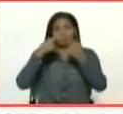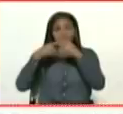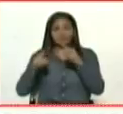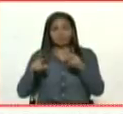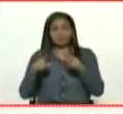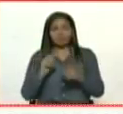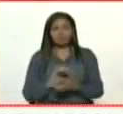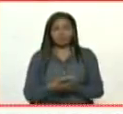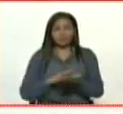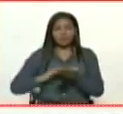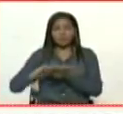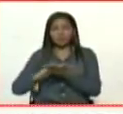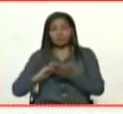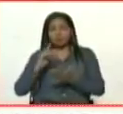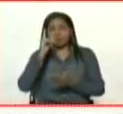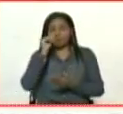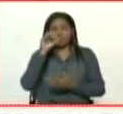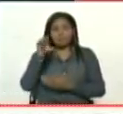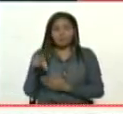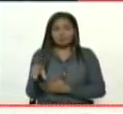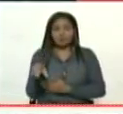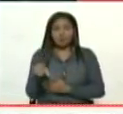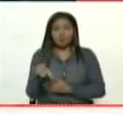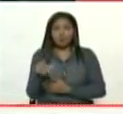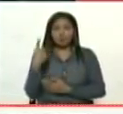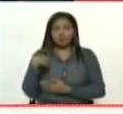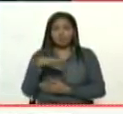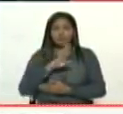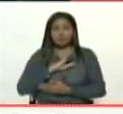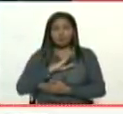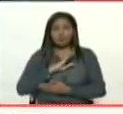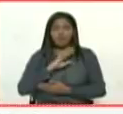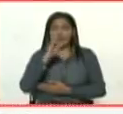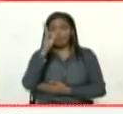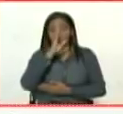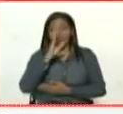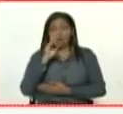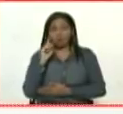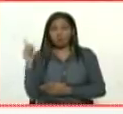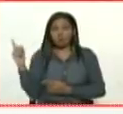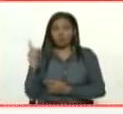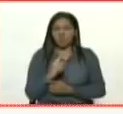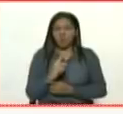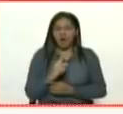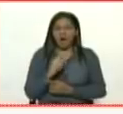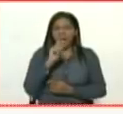sea, de personas, de ciudadanos con cuentas bancarias, llegaba al